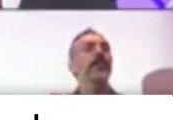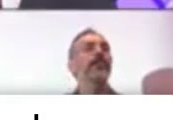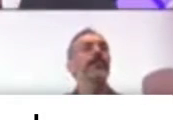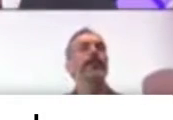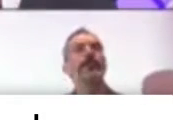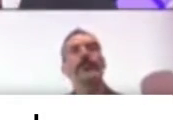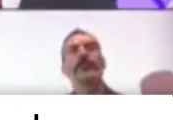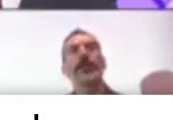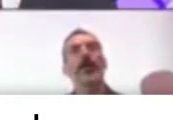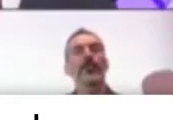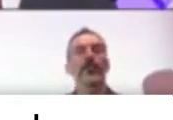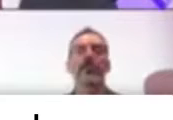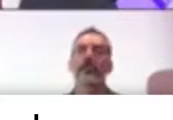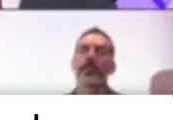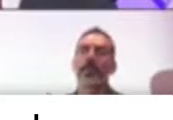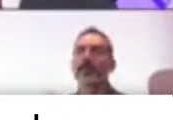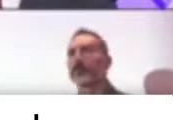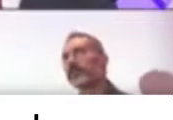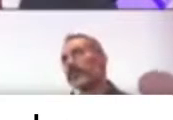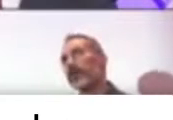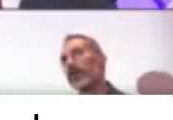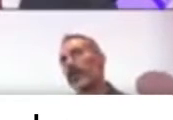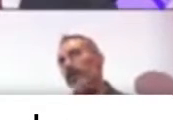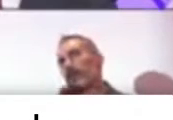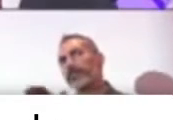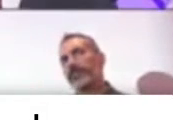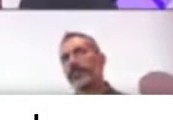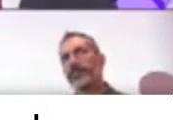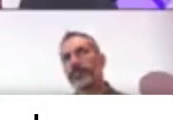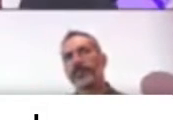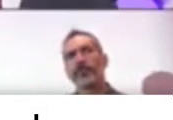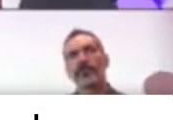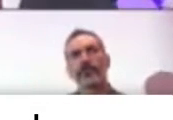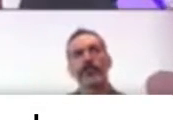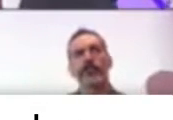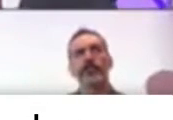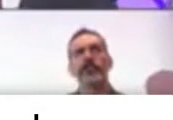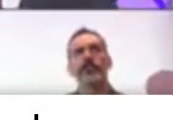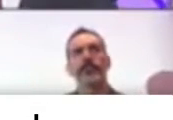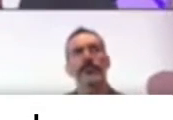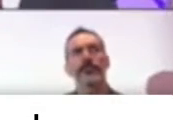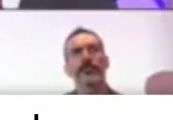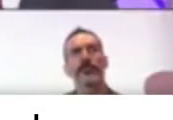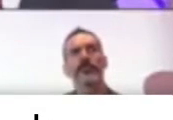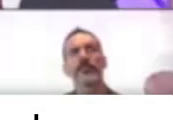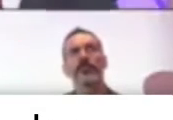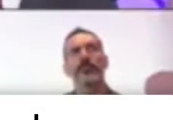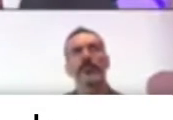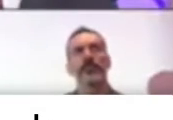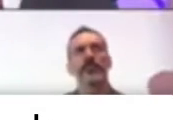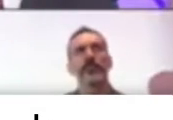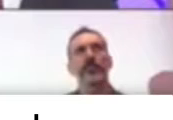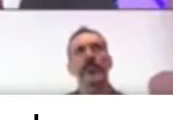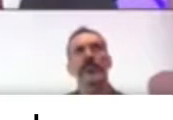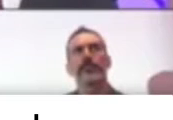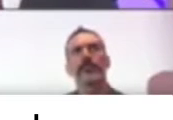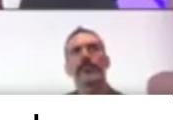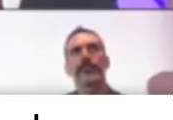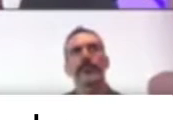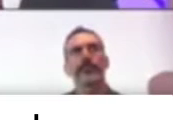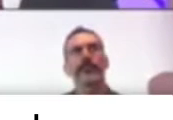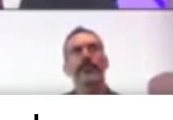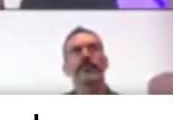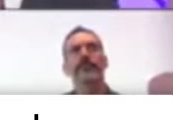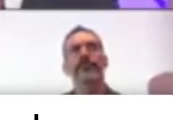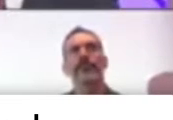a los invitados especiales, parece que ya salió el presidente de la Cámara de los Diputados, Santiago